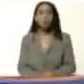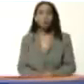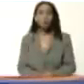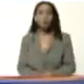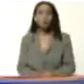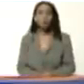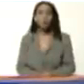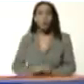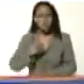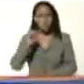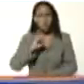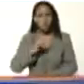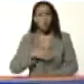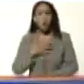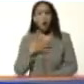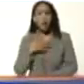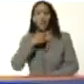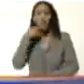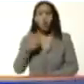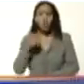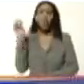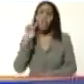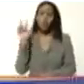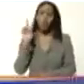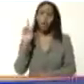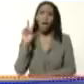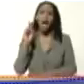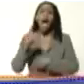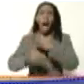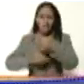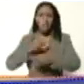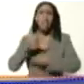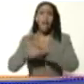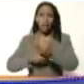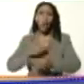si puede Rusia y Venezuela hacerlo